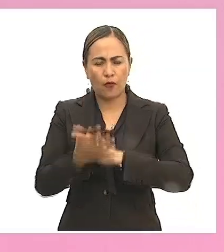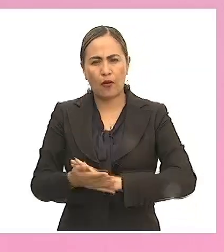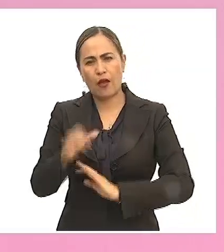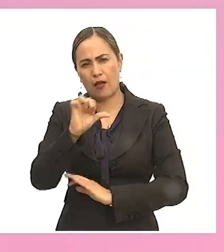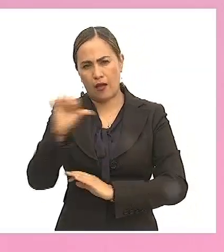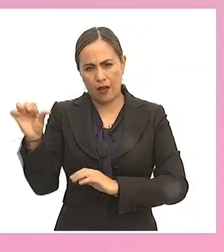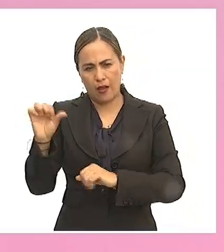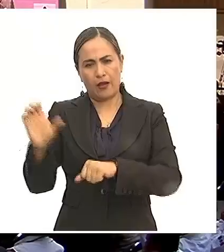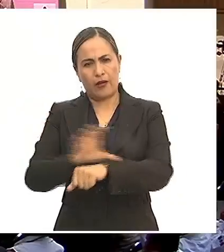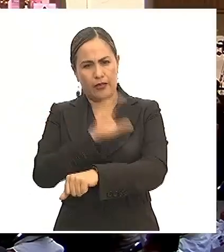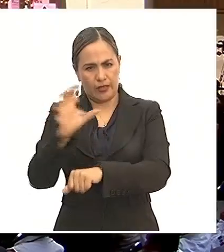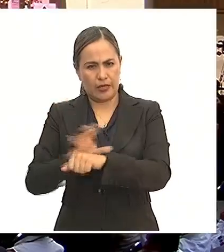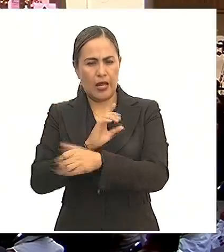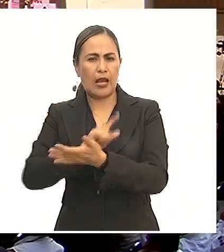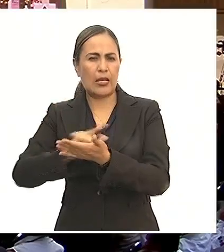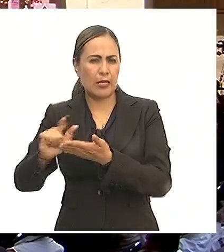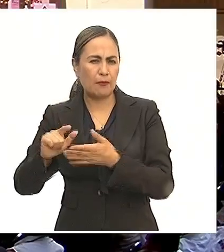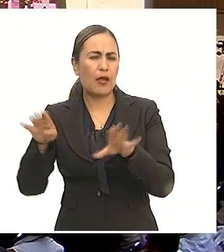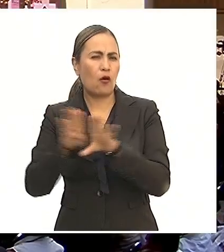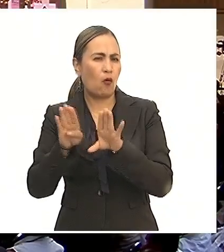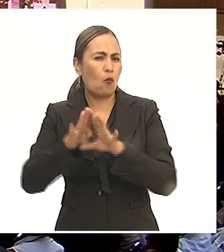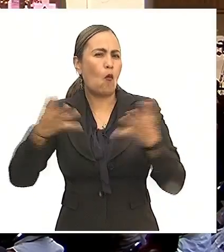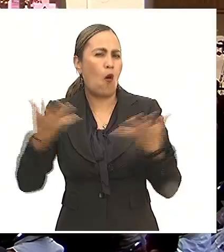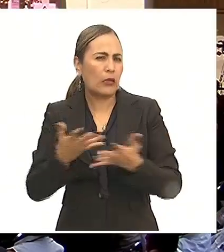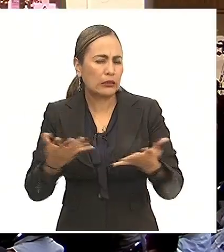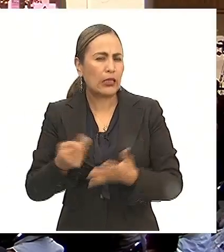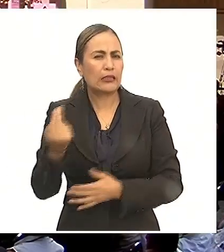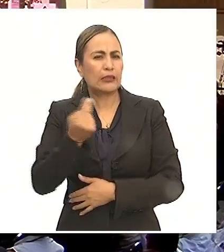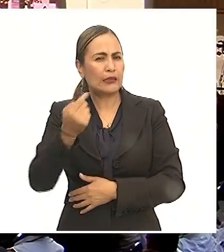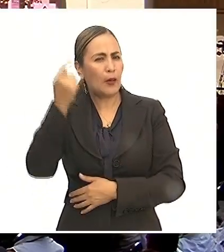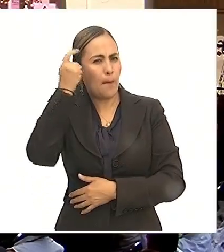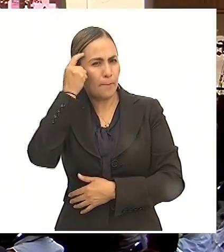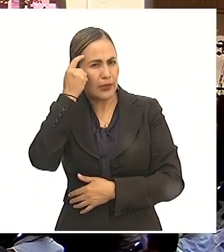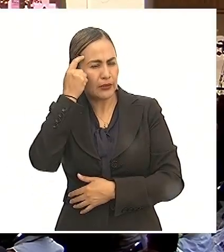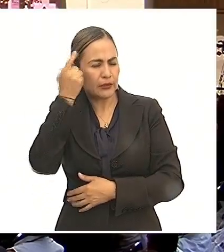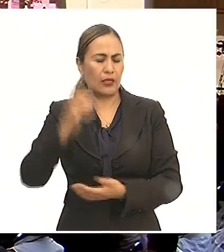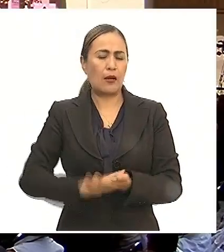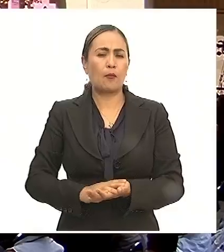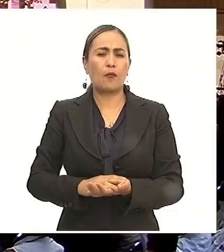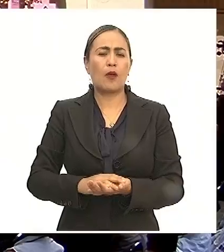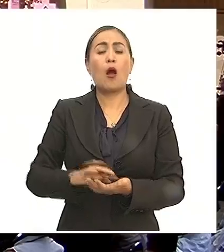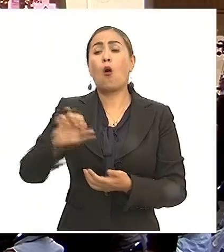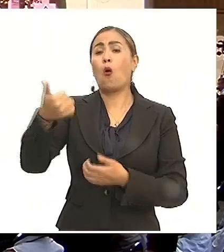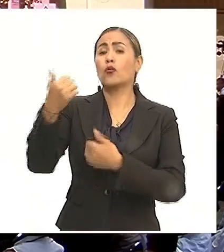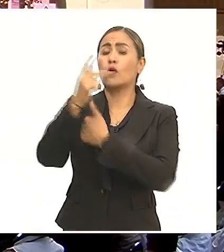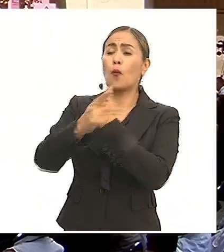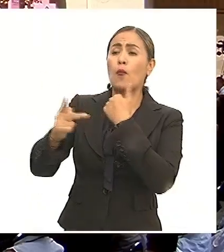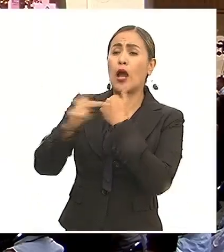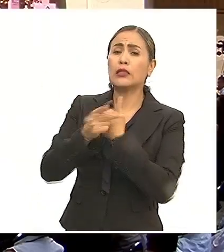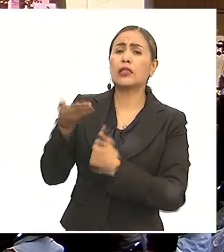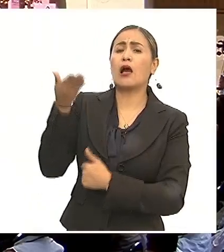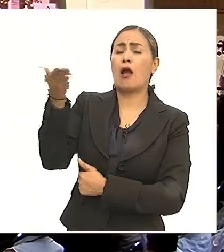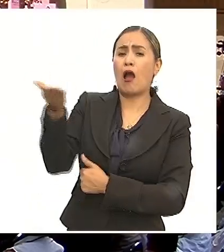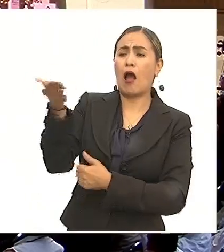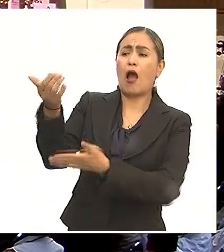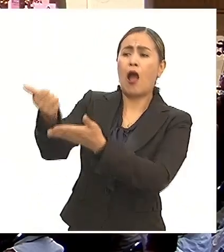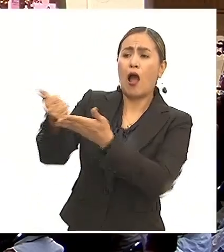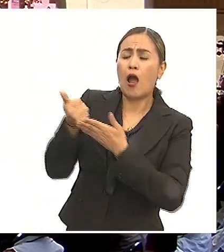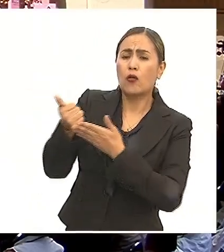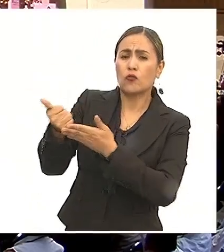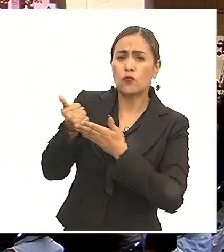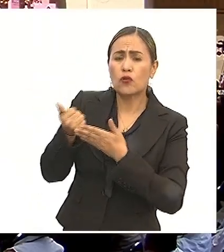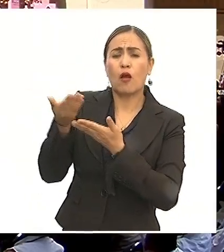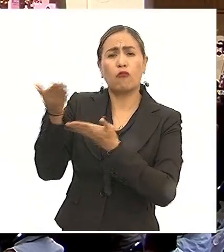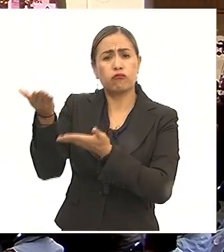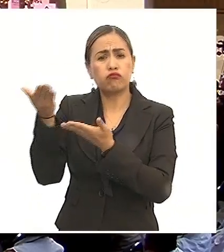para no volver a caer en México en la dependencia del extranjero por dejar